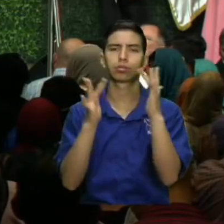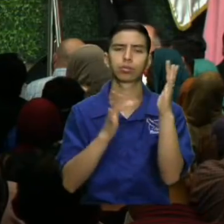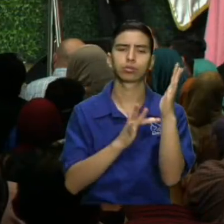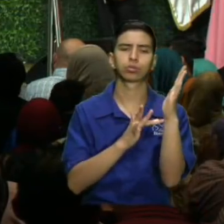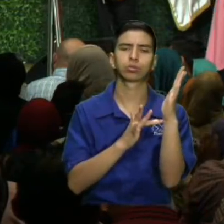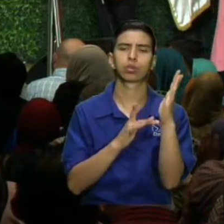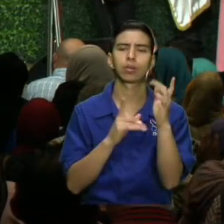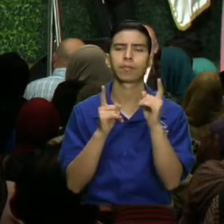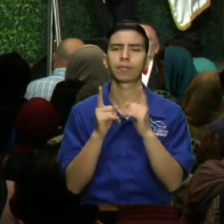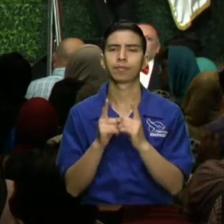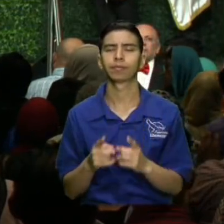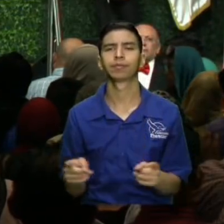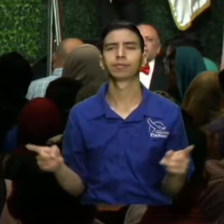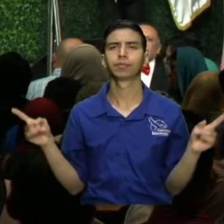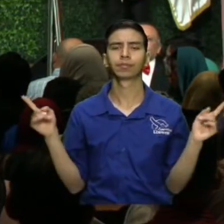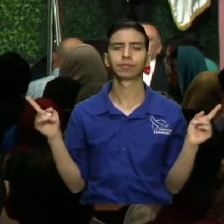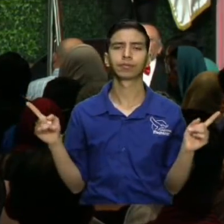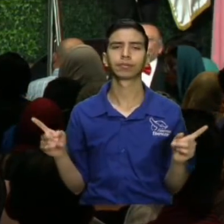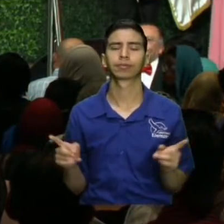Jesús.